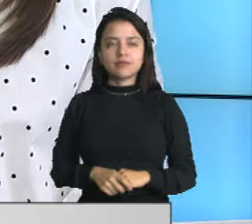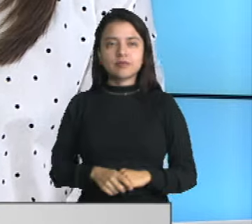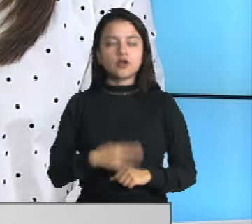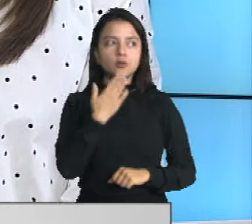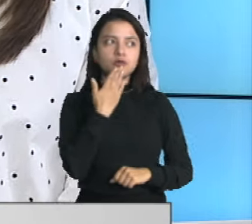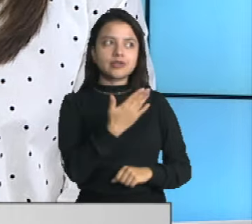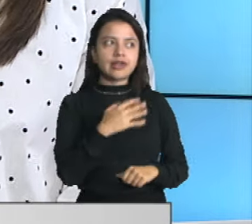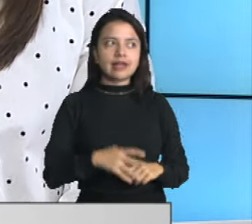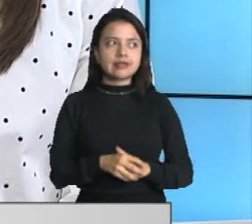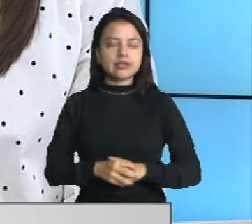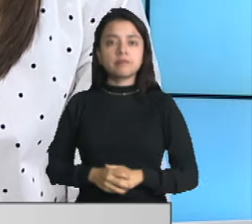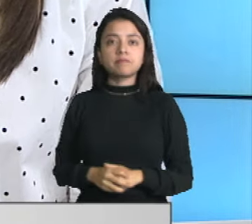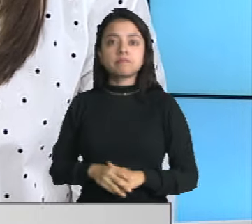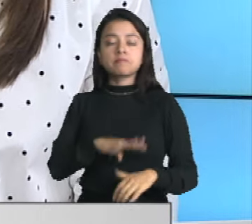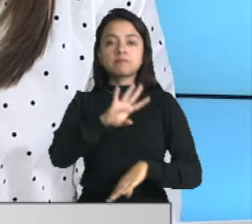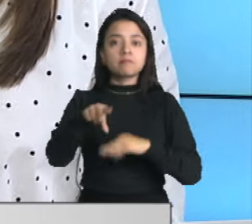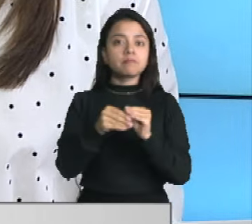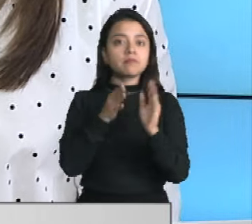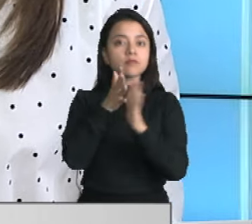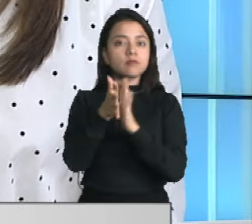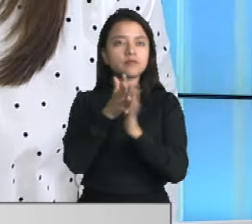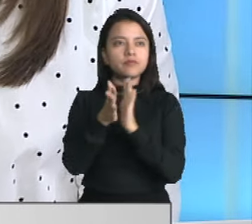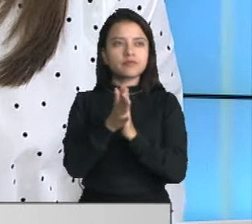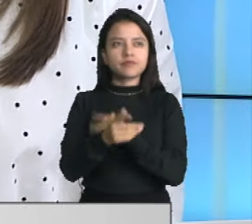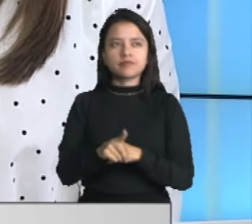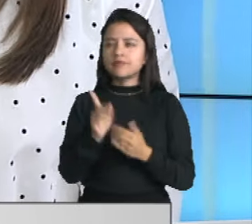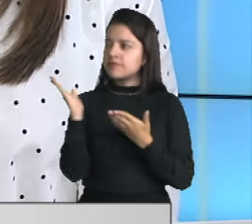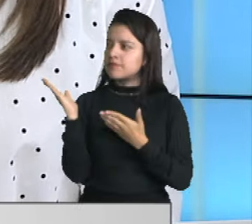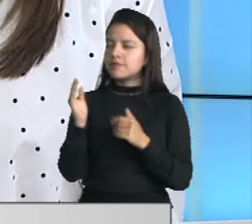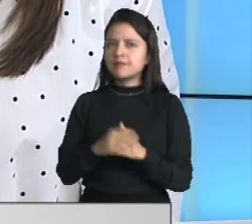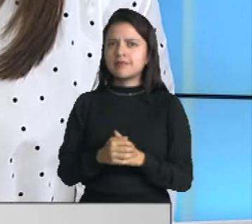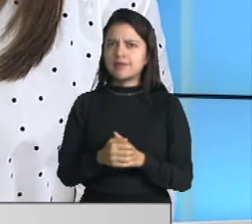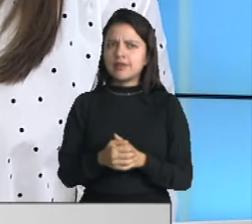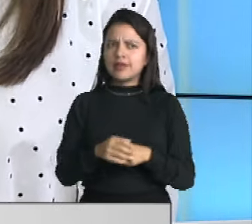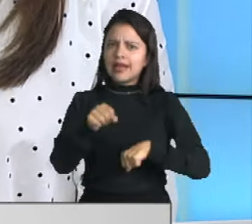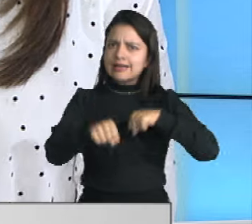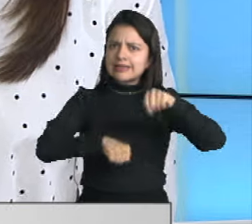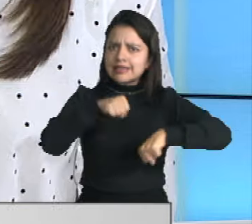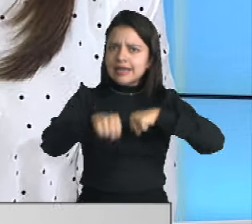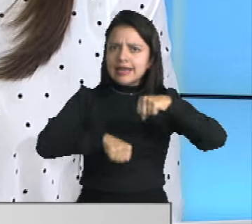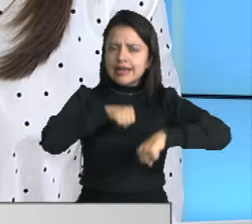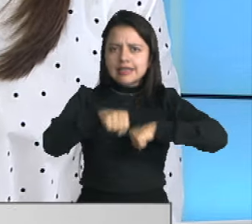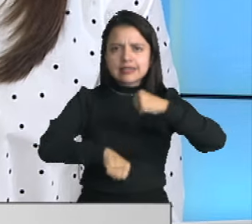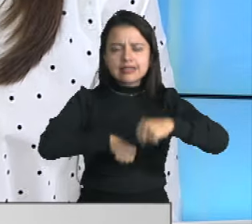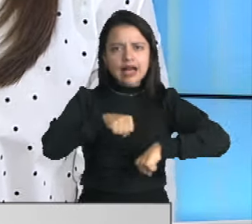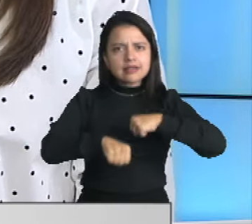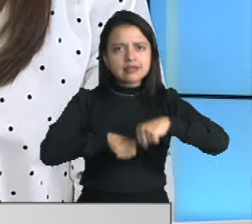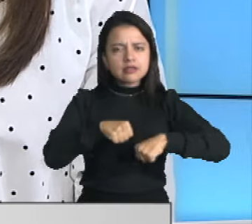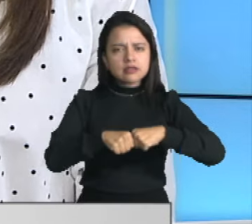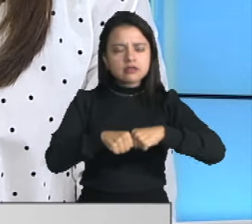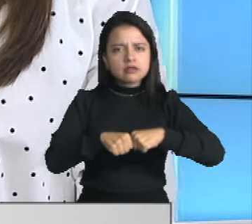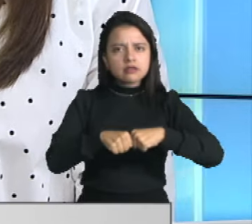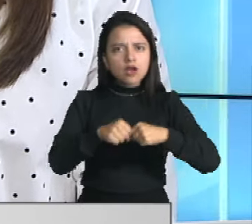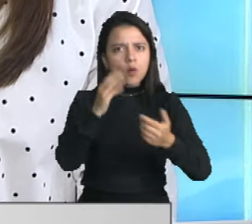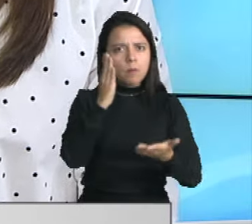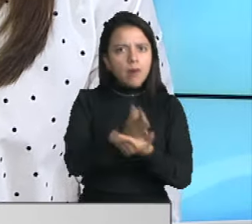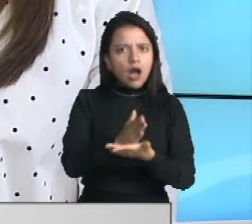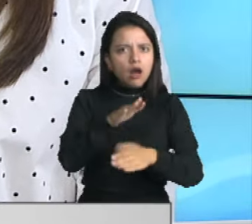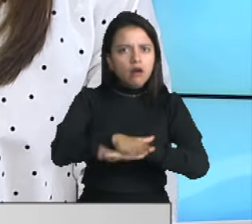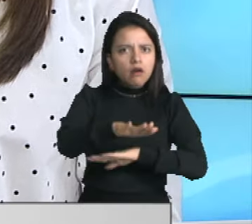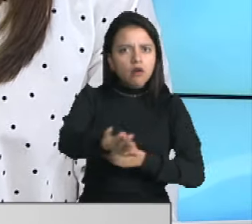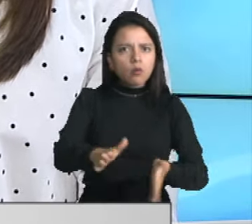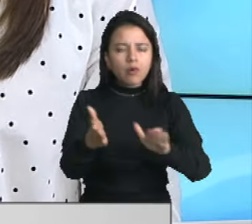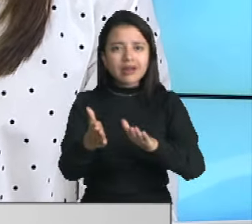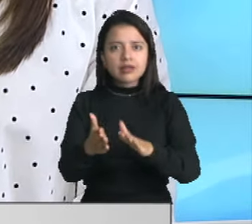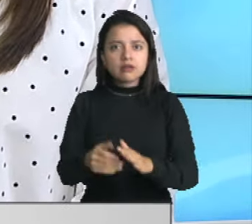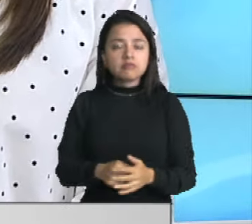otras informaciones de la capital, las autoridades lanzaron una alerta por la muerte de ciclistas en Bogotá. En promedio, cada mes mueren